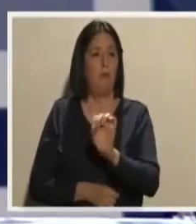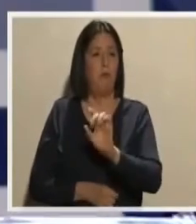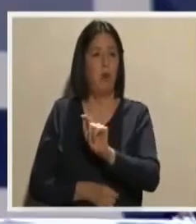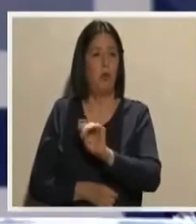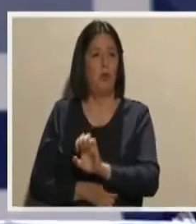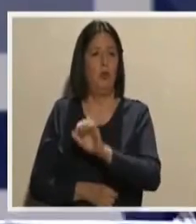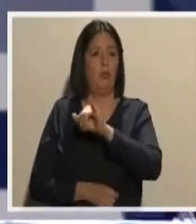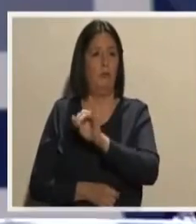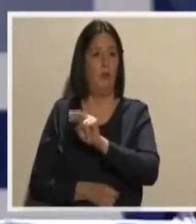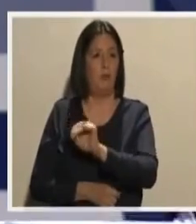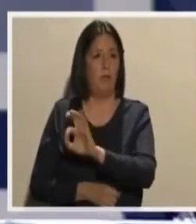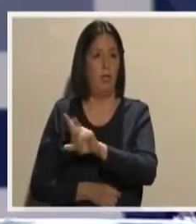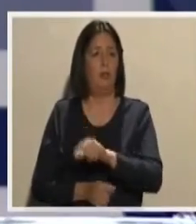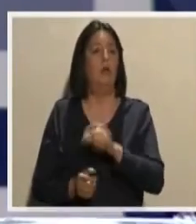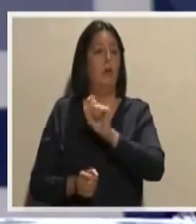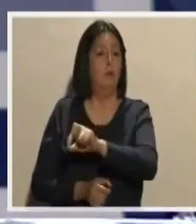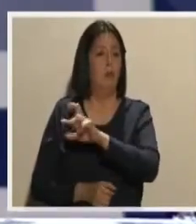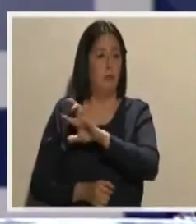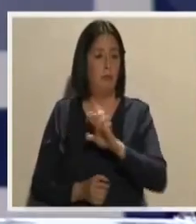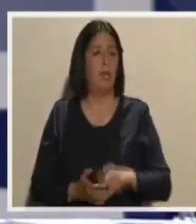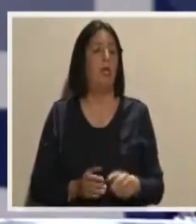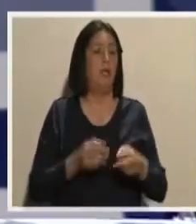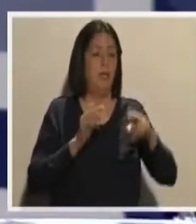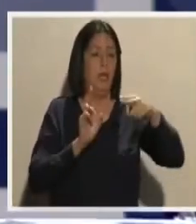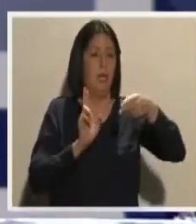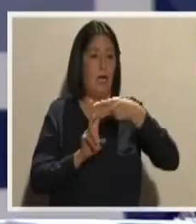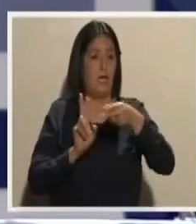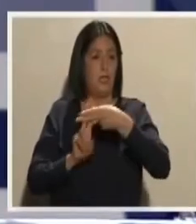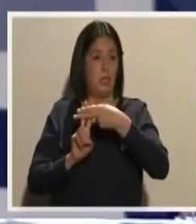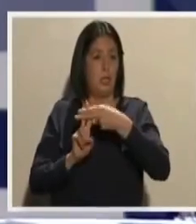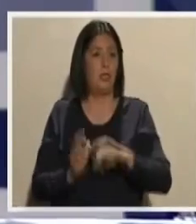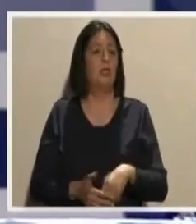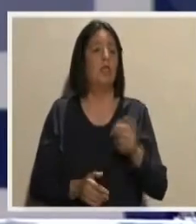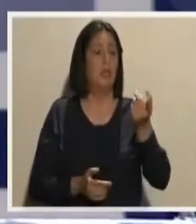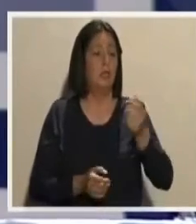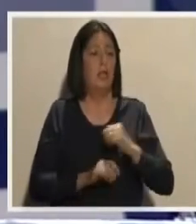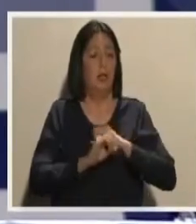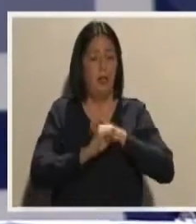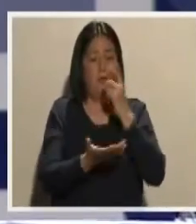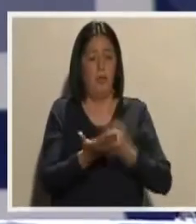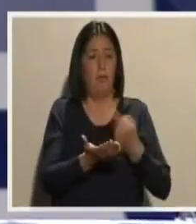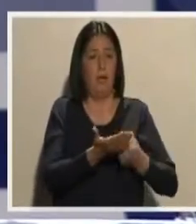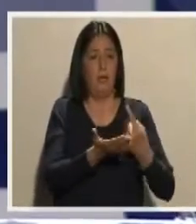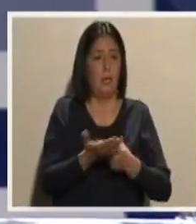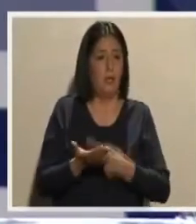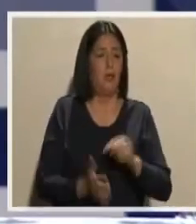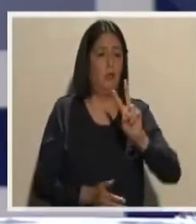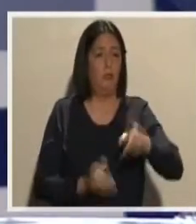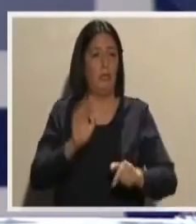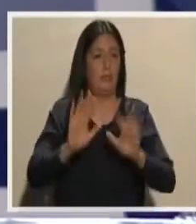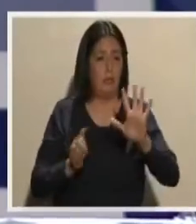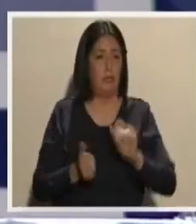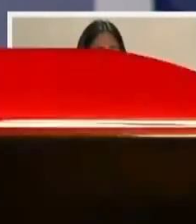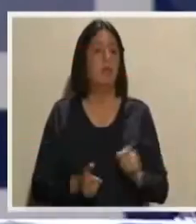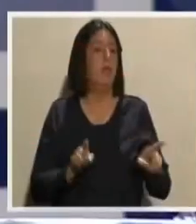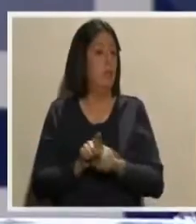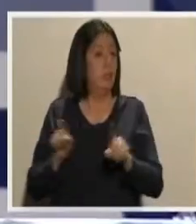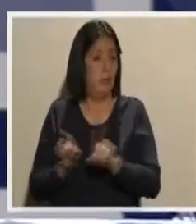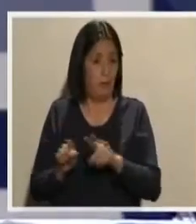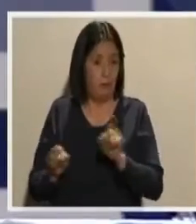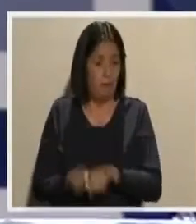www.votoinformado.p y por las redes sociales con el hashtag Debate Presidencial 2016, también a través de la